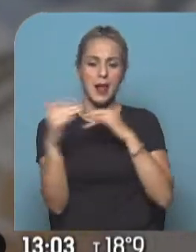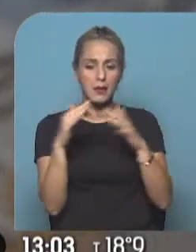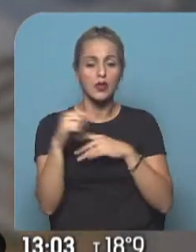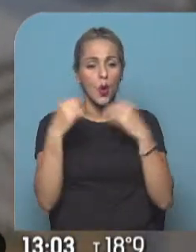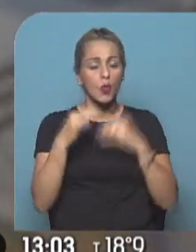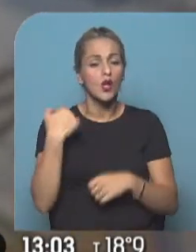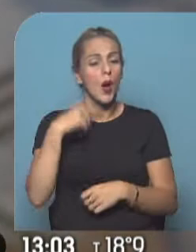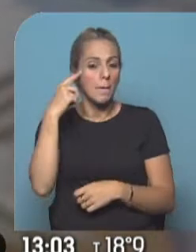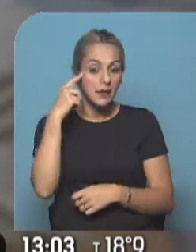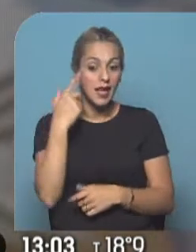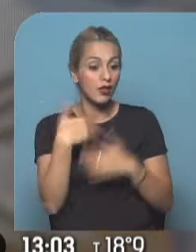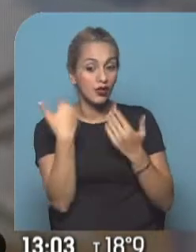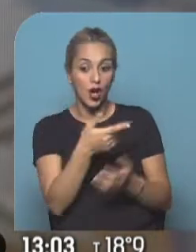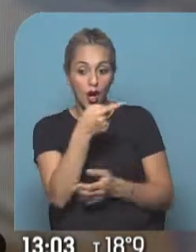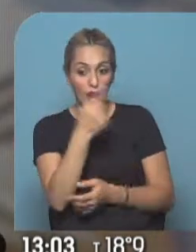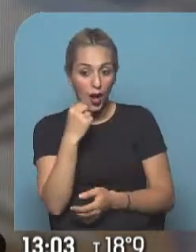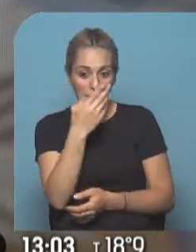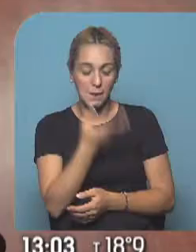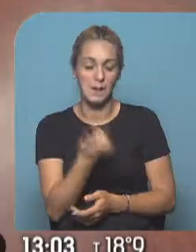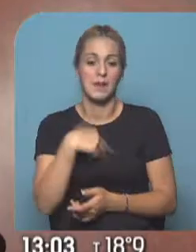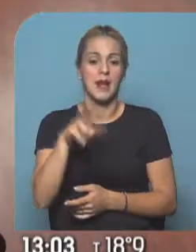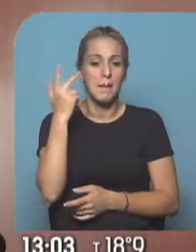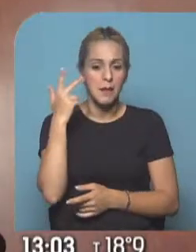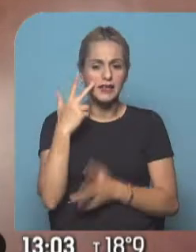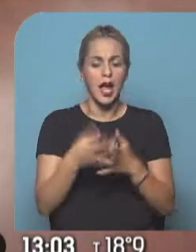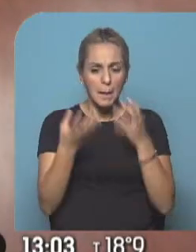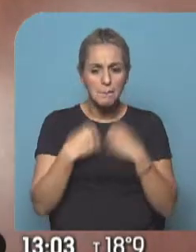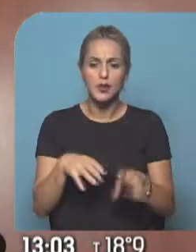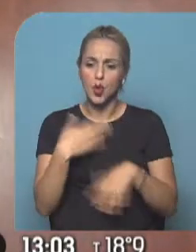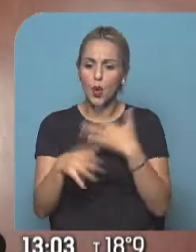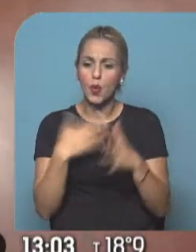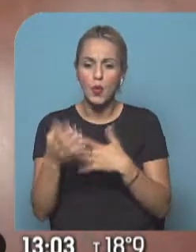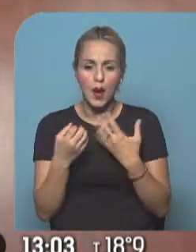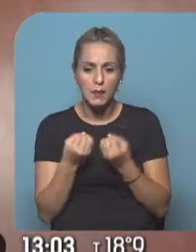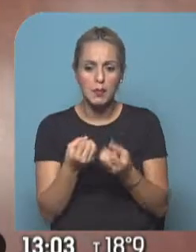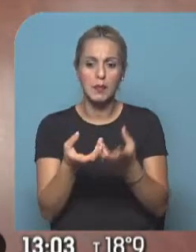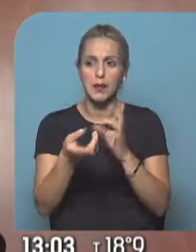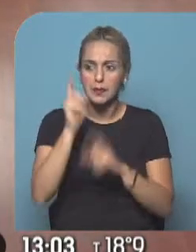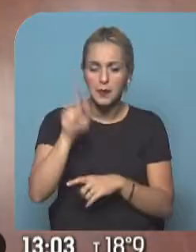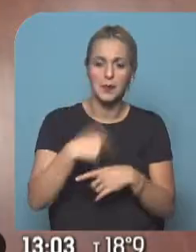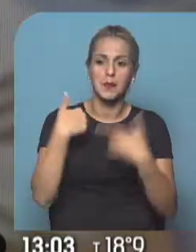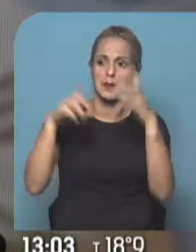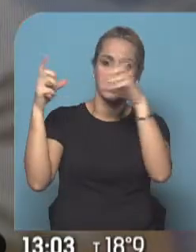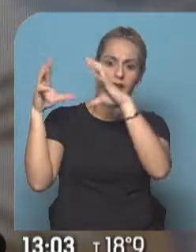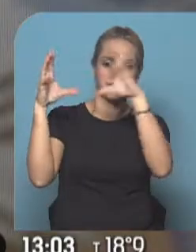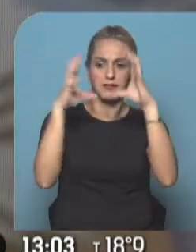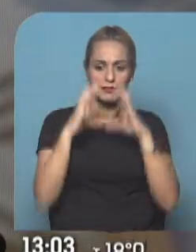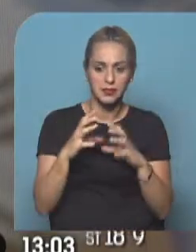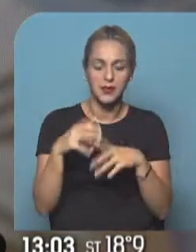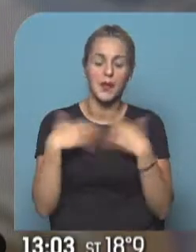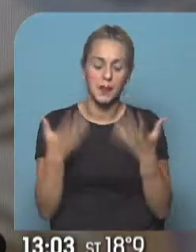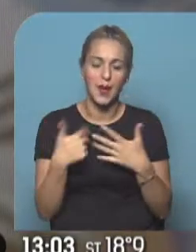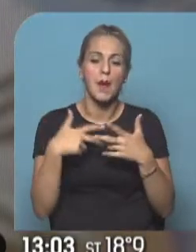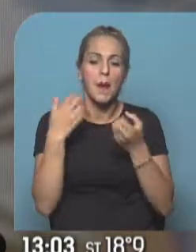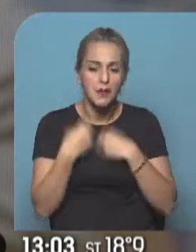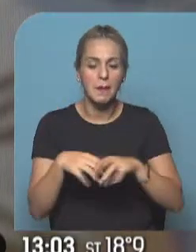este señor, Leo Messi, empezó a jugar bien en la selección, se nos viene encima el asteroide. Bueno, vamos a empezar a